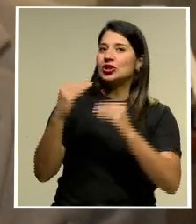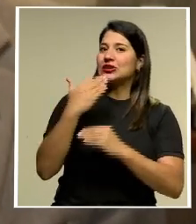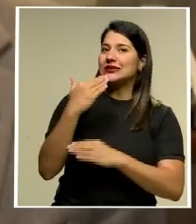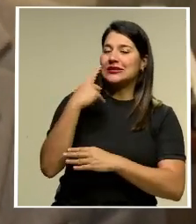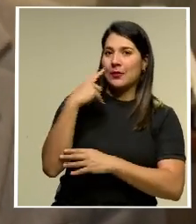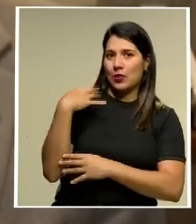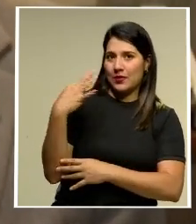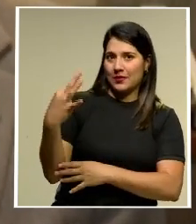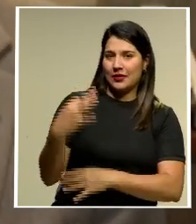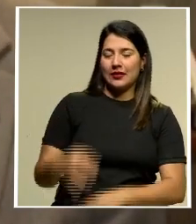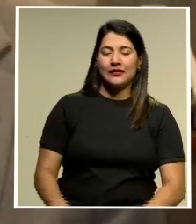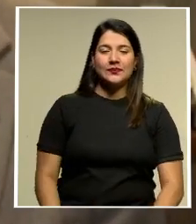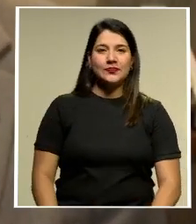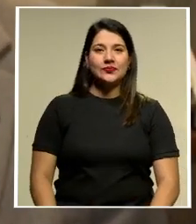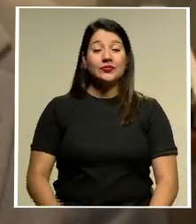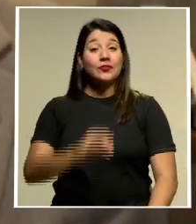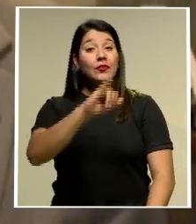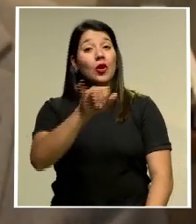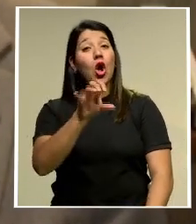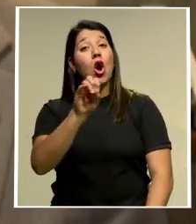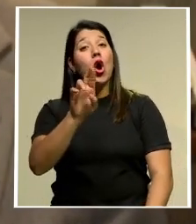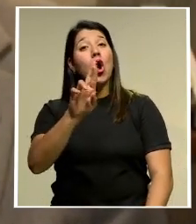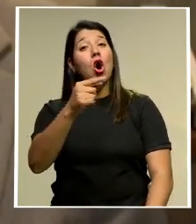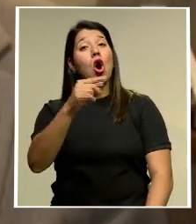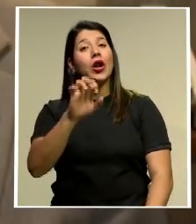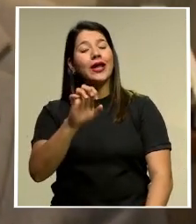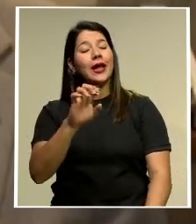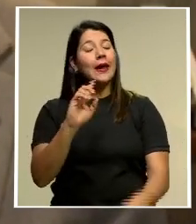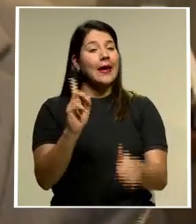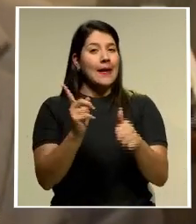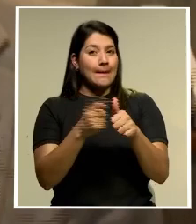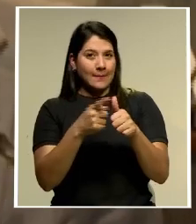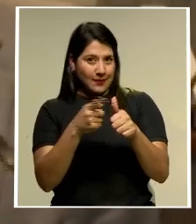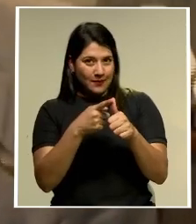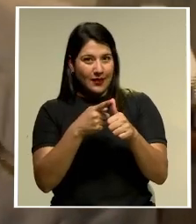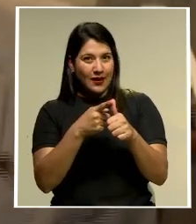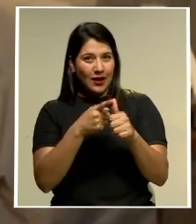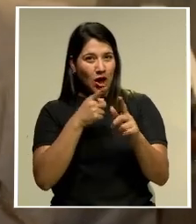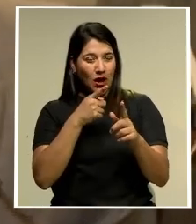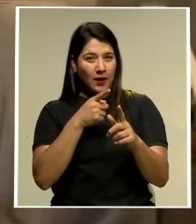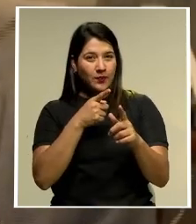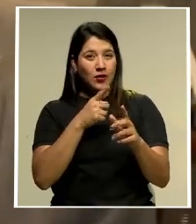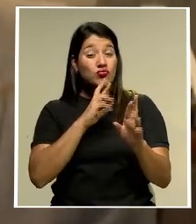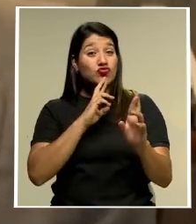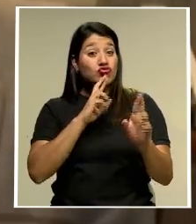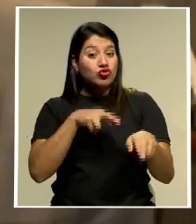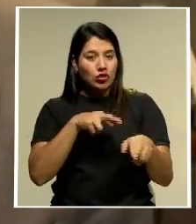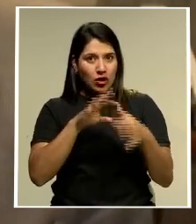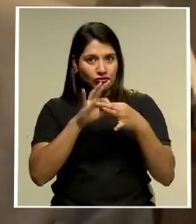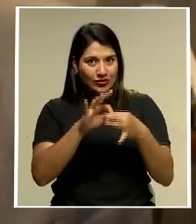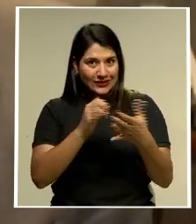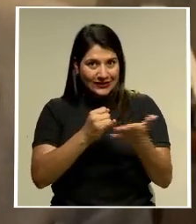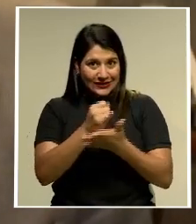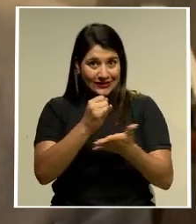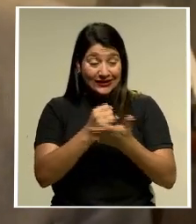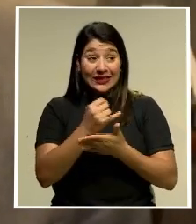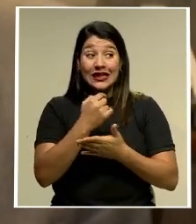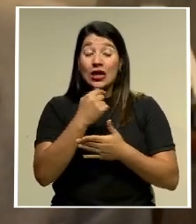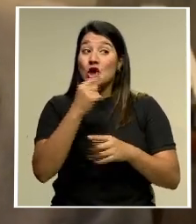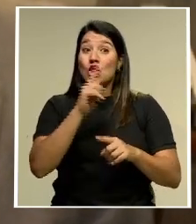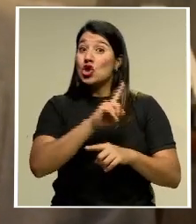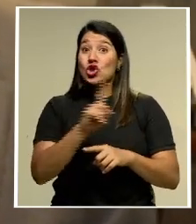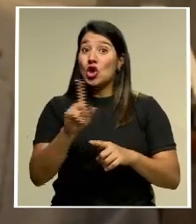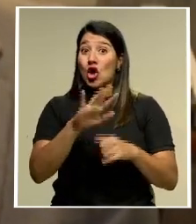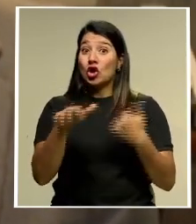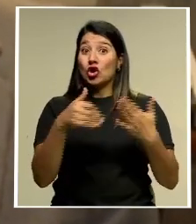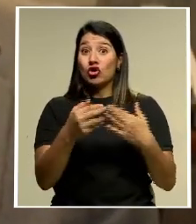invitarme. Don Jorge, una de las primeras conclusiones del estudio es que no podemos culpar de todo a la pandemia